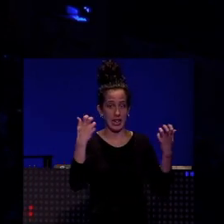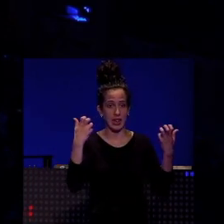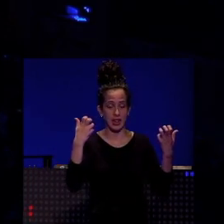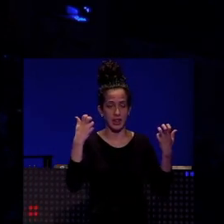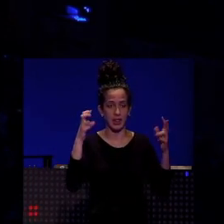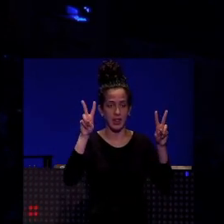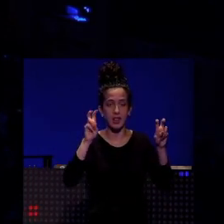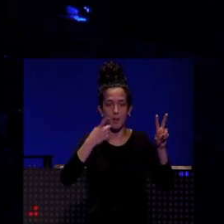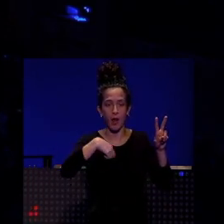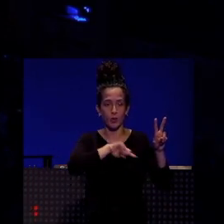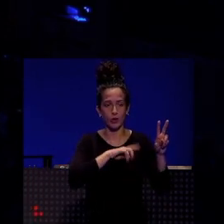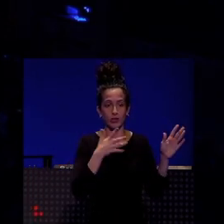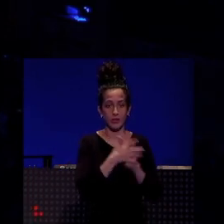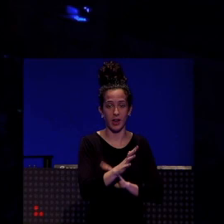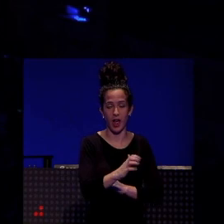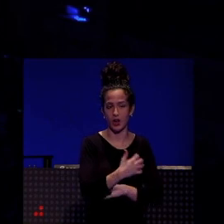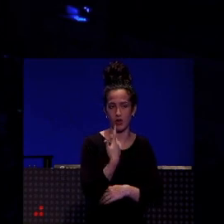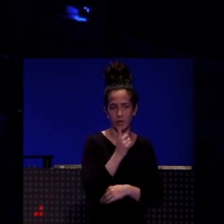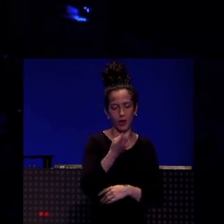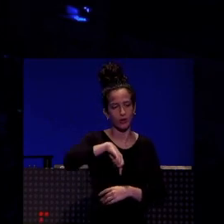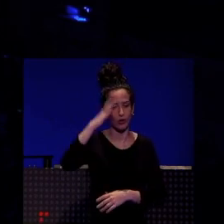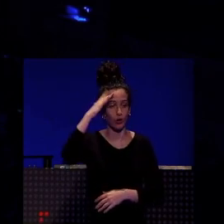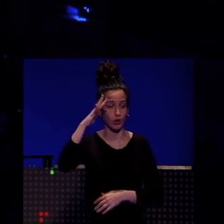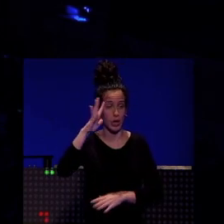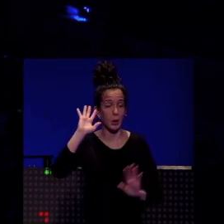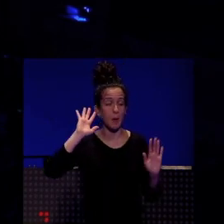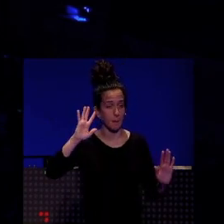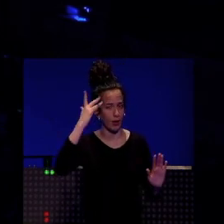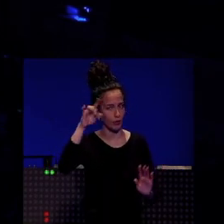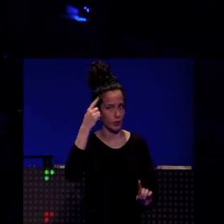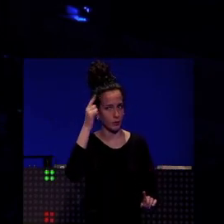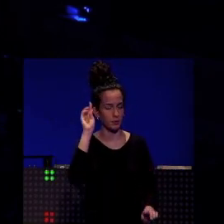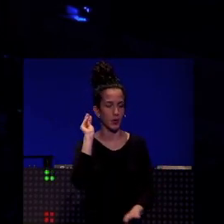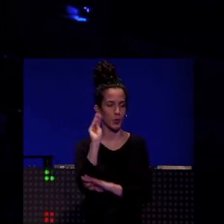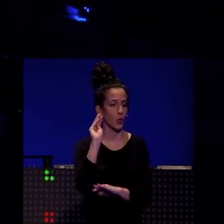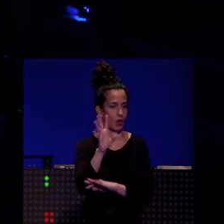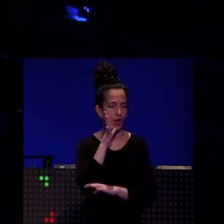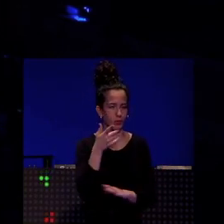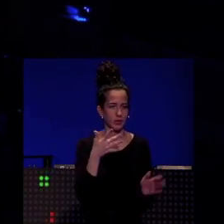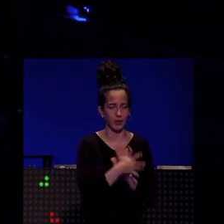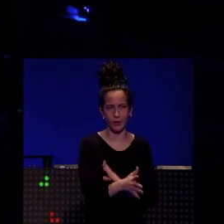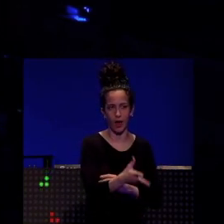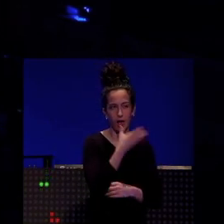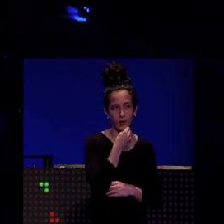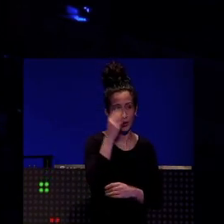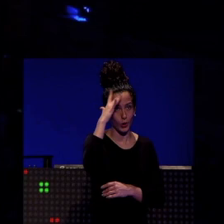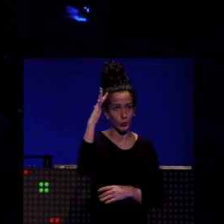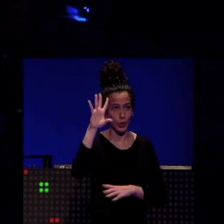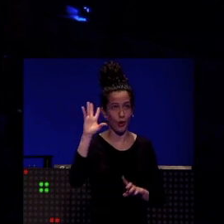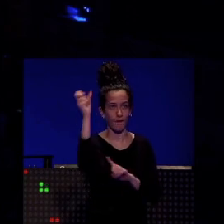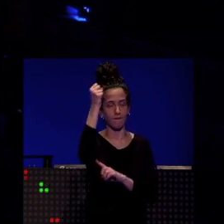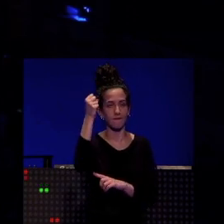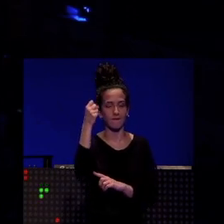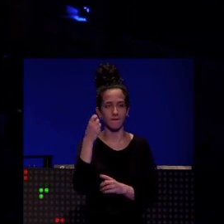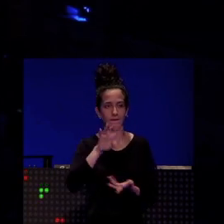molestar que estamos soñando pero con los sueños también hay que tener cuidado porque es muy bonito decir eso de los sueños están para cumplirse